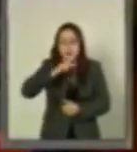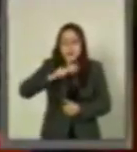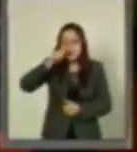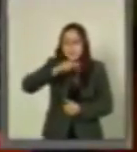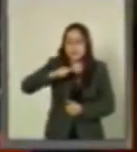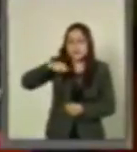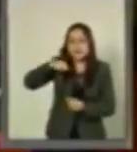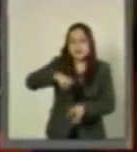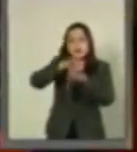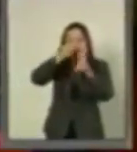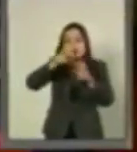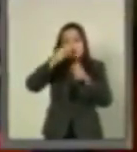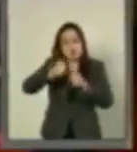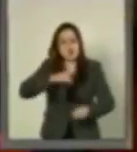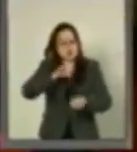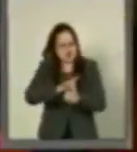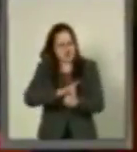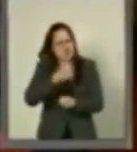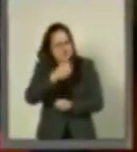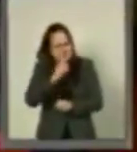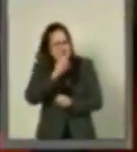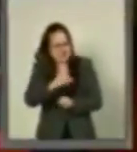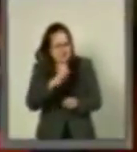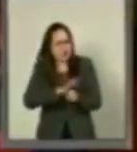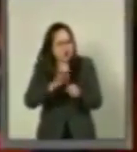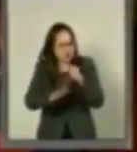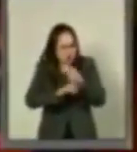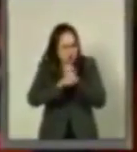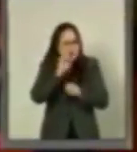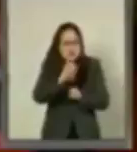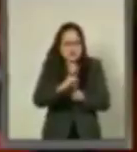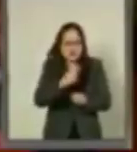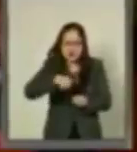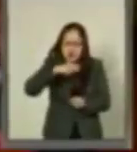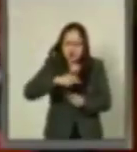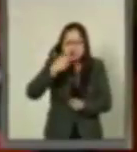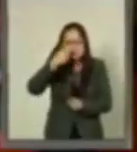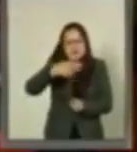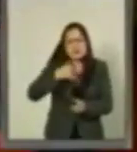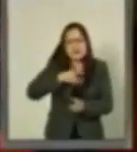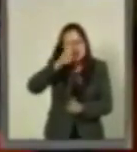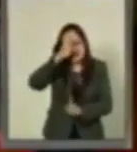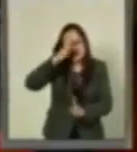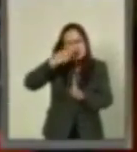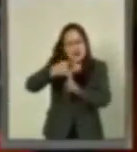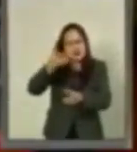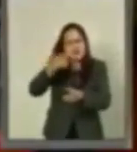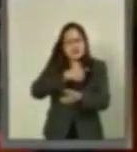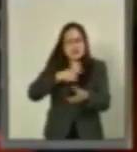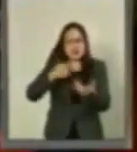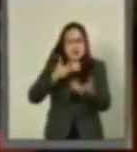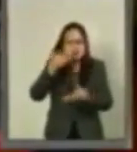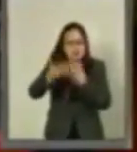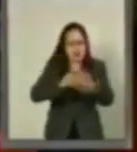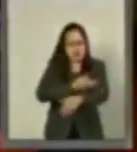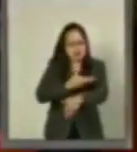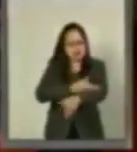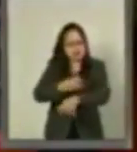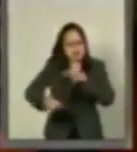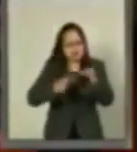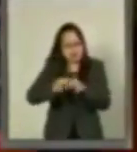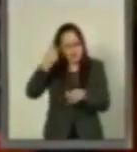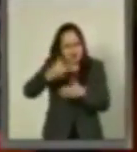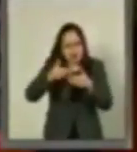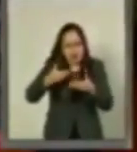como es el tema de seguridad, decir cómo estamos y cuál es el camino que creemos que nos va a permitir a encontrar soluciones